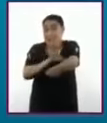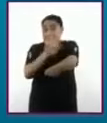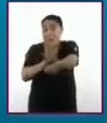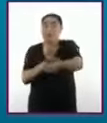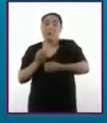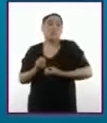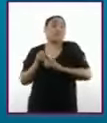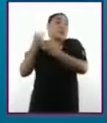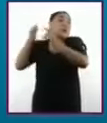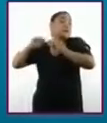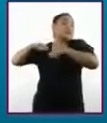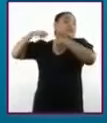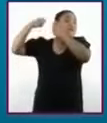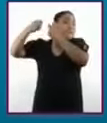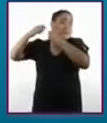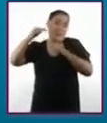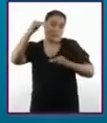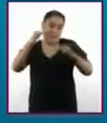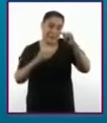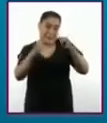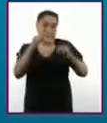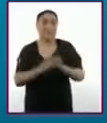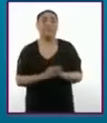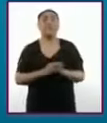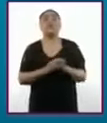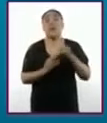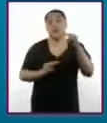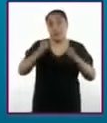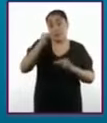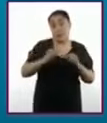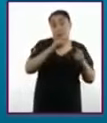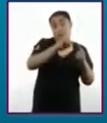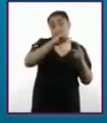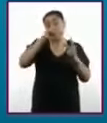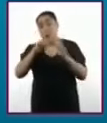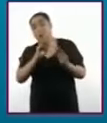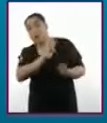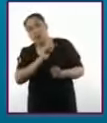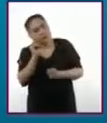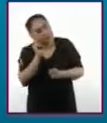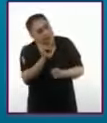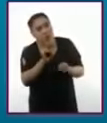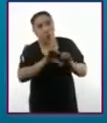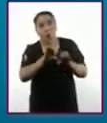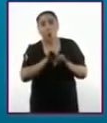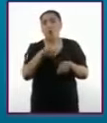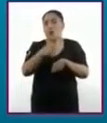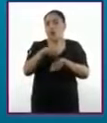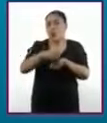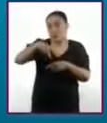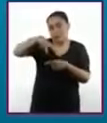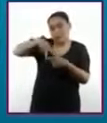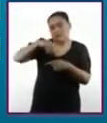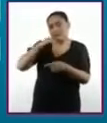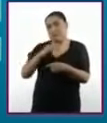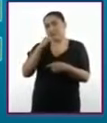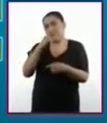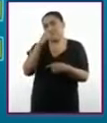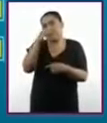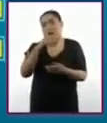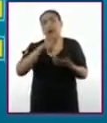nivel. La disminución de individuos de un nivel a otro se puede apreciar en una pirámide de números, donde se representa